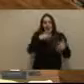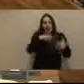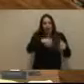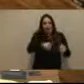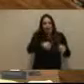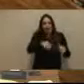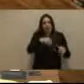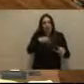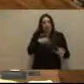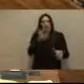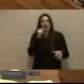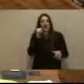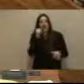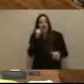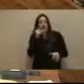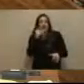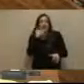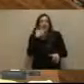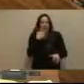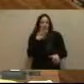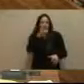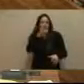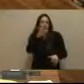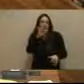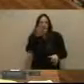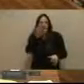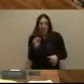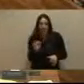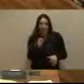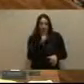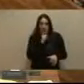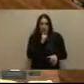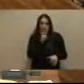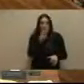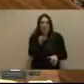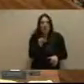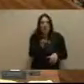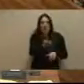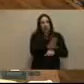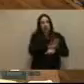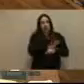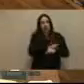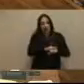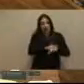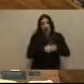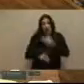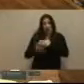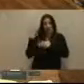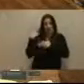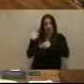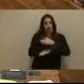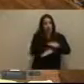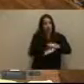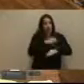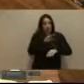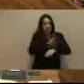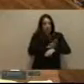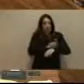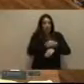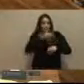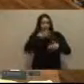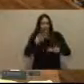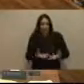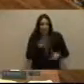que era conocedor de lo que ocurría en el GIPA, ni el anterior consejero de su gobierno, ni el actual, han hecho nada relevante dentro de